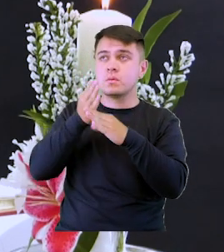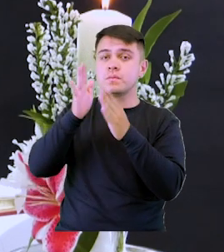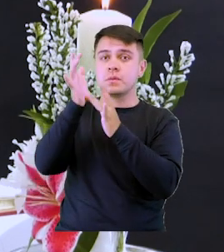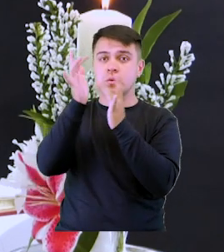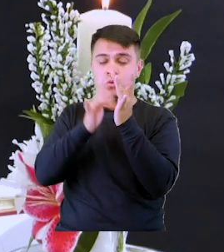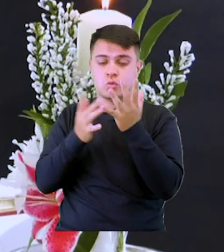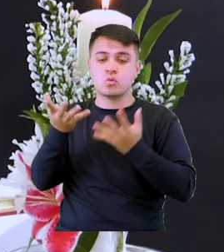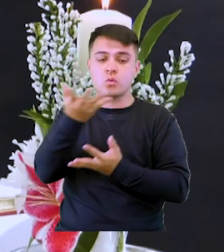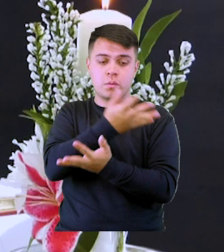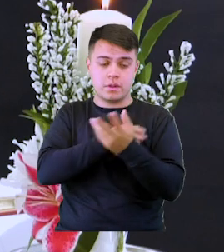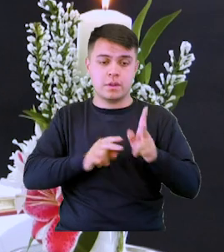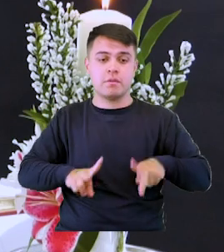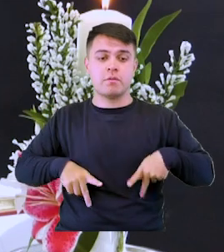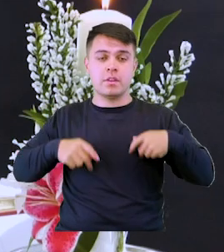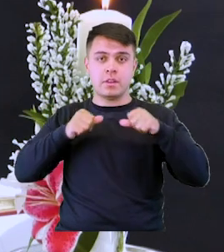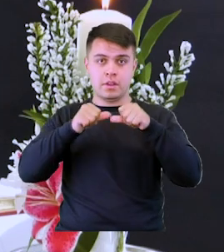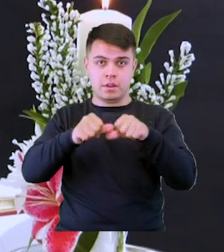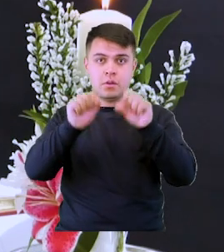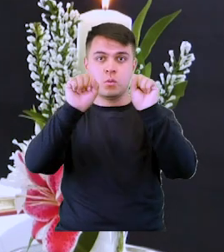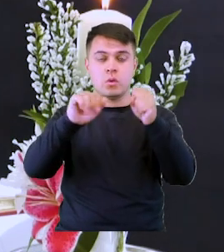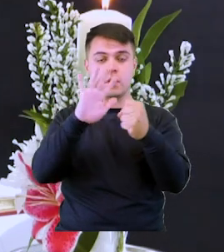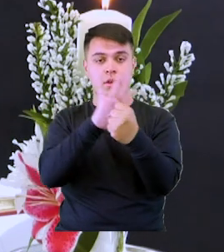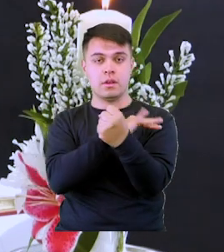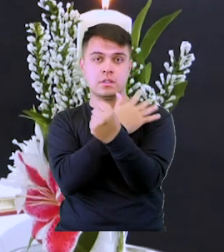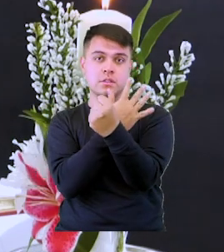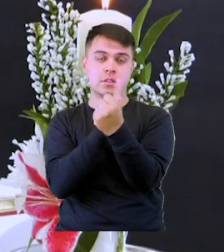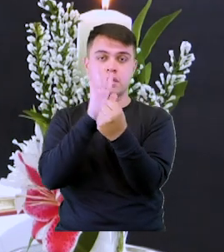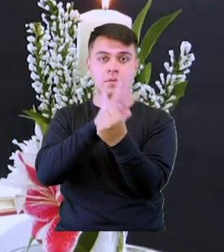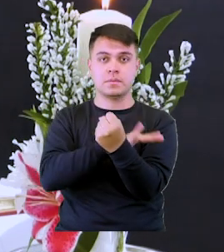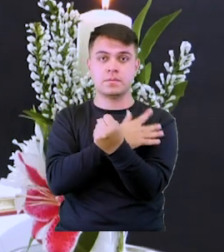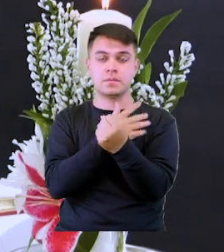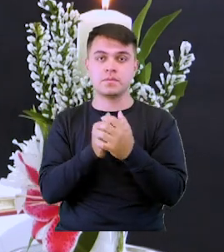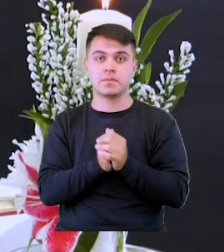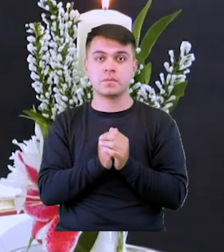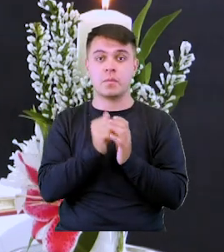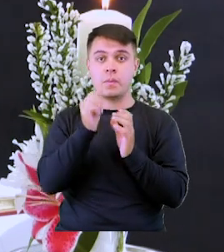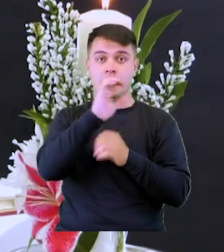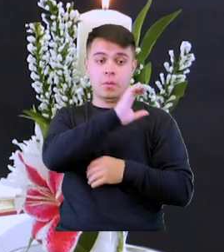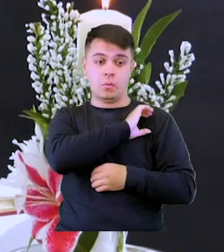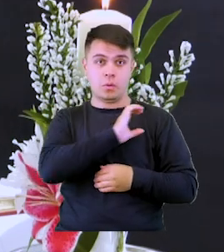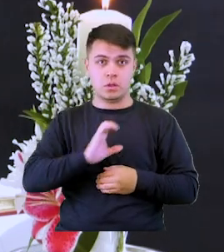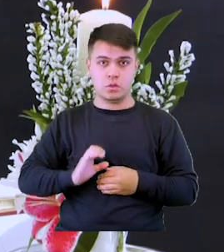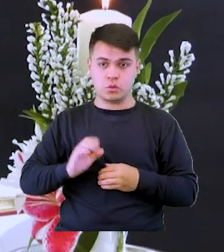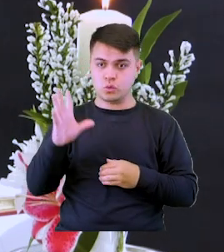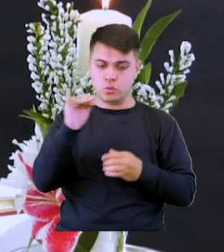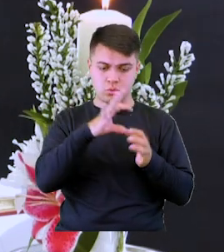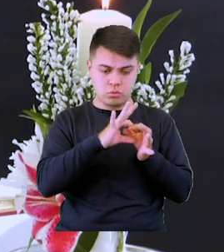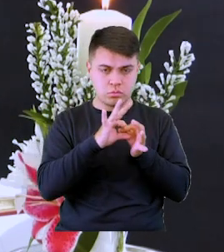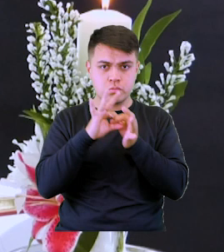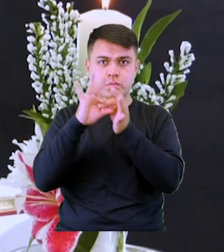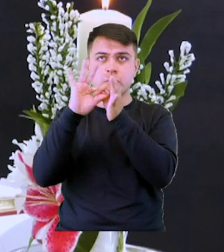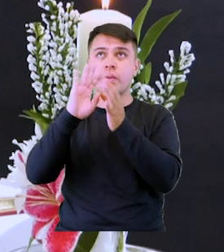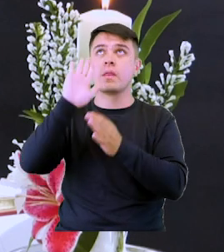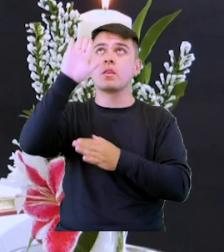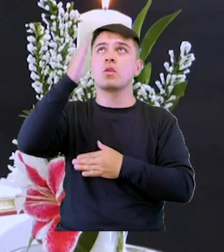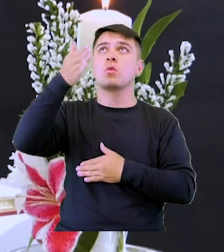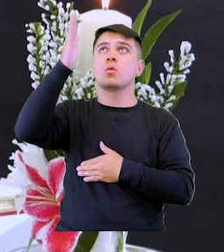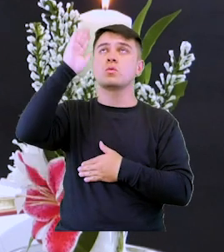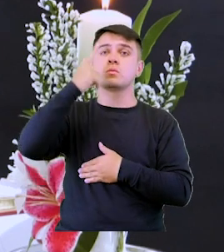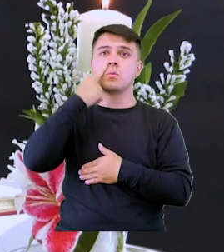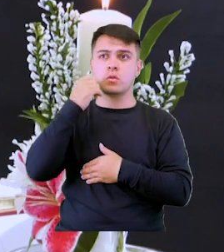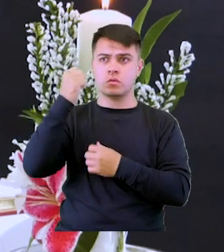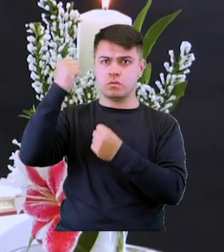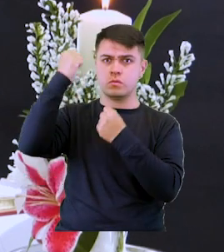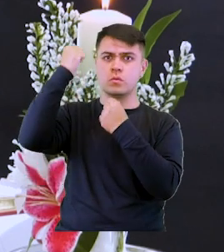vida eterna y cantar tus alabanzas. Por Cristo, con Él y en Él, a ti Dios